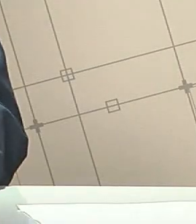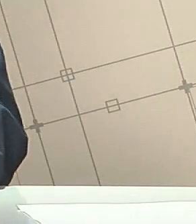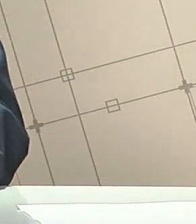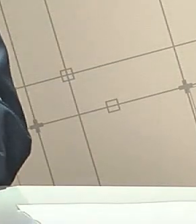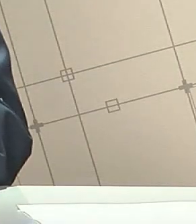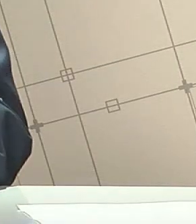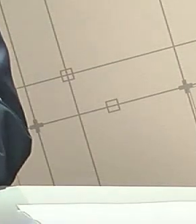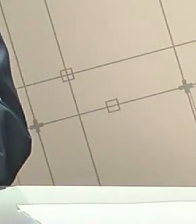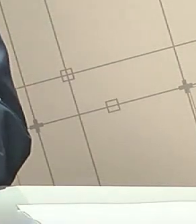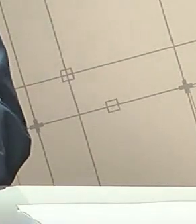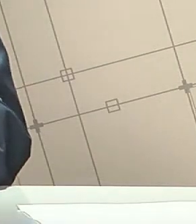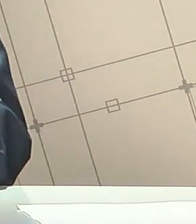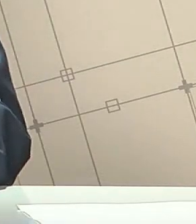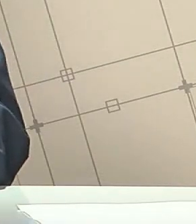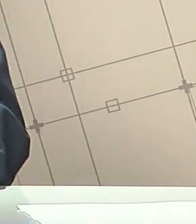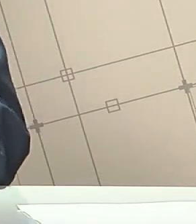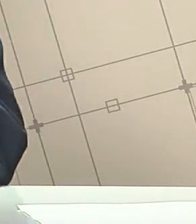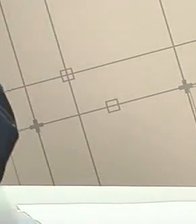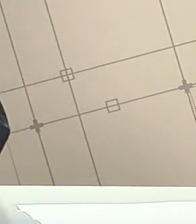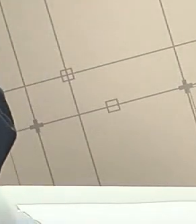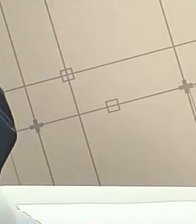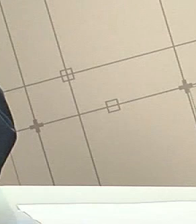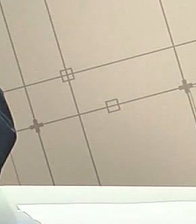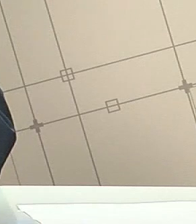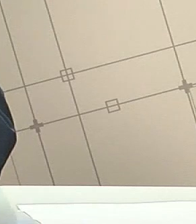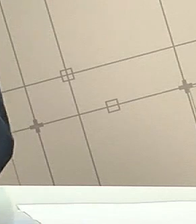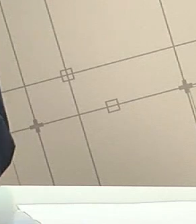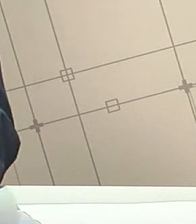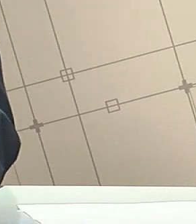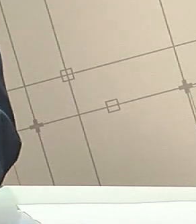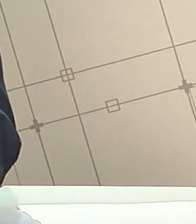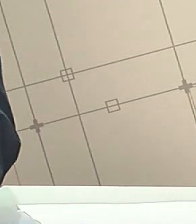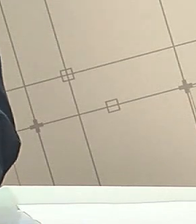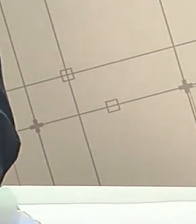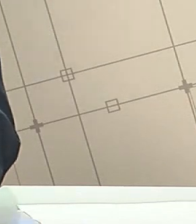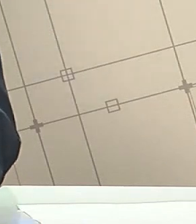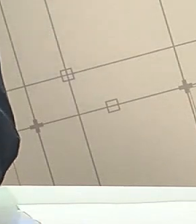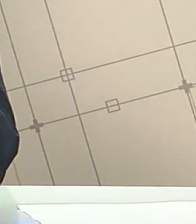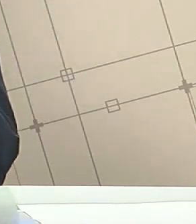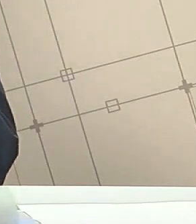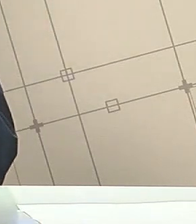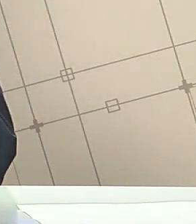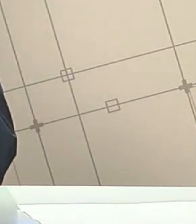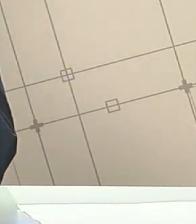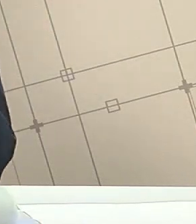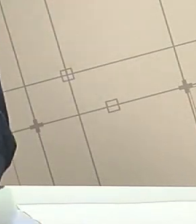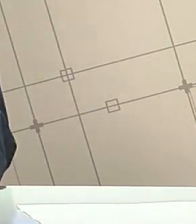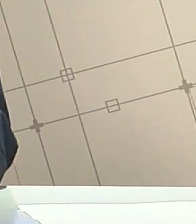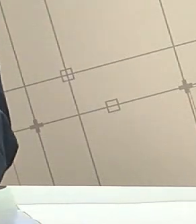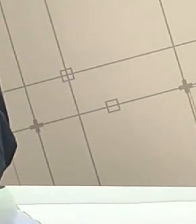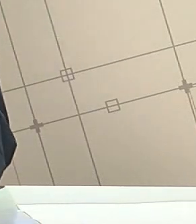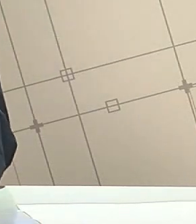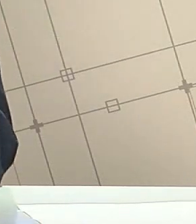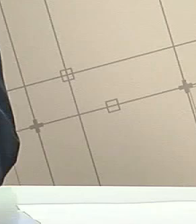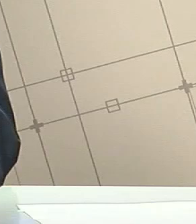Y vamos con las mociones. El PP consigue aprobar la suya con la abstención del PSOE y el voto en contra de Podemos. Su